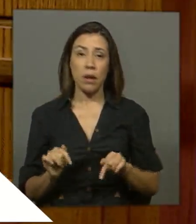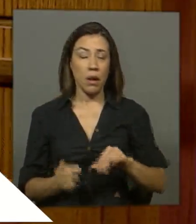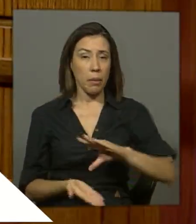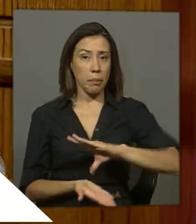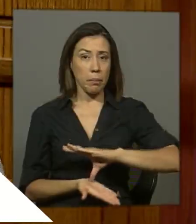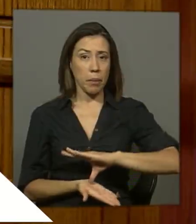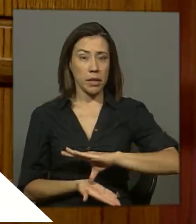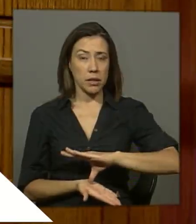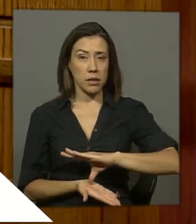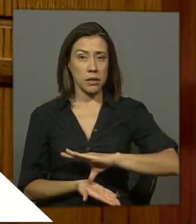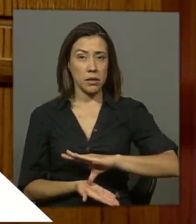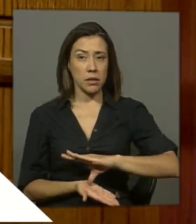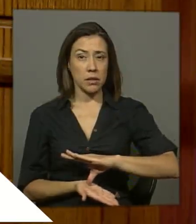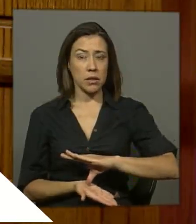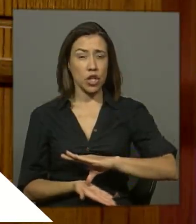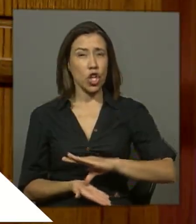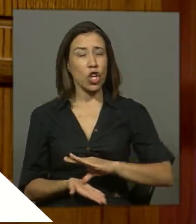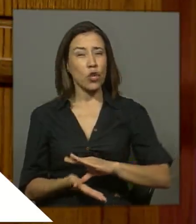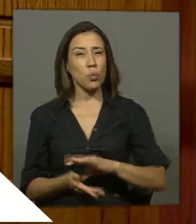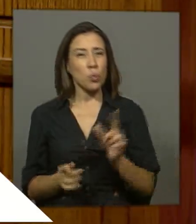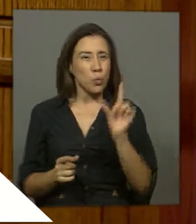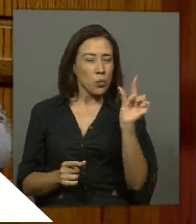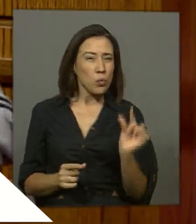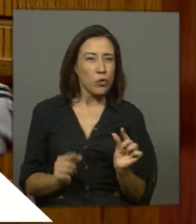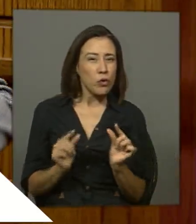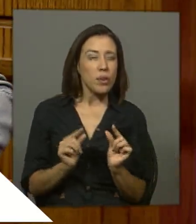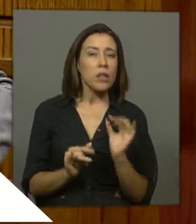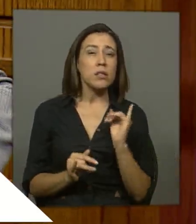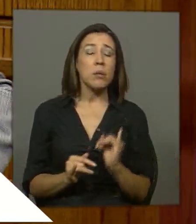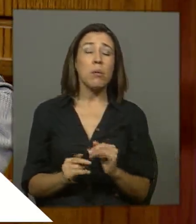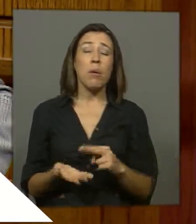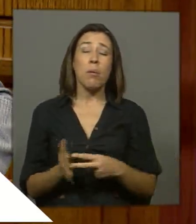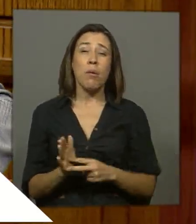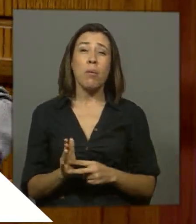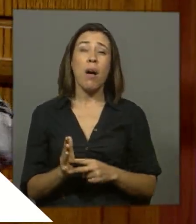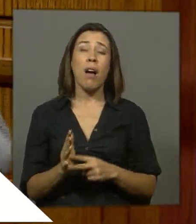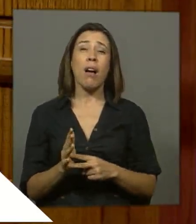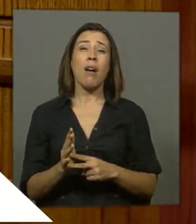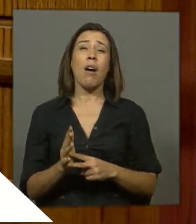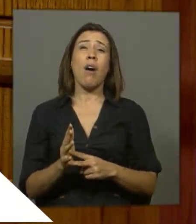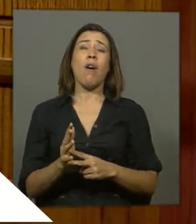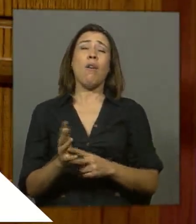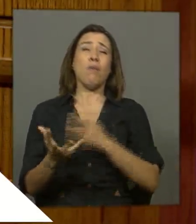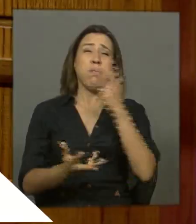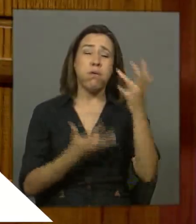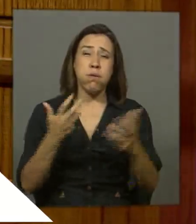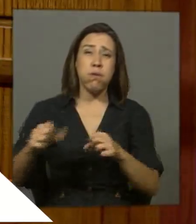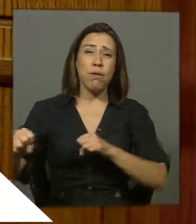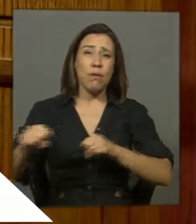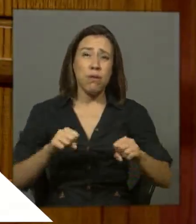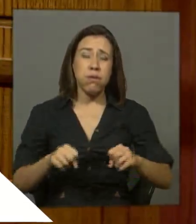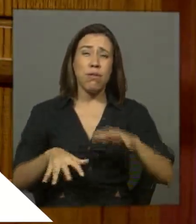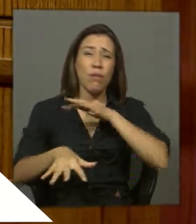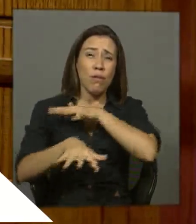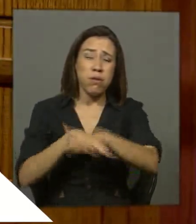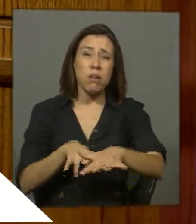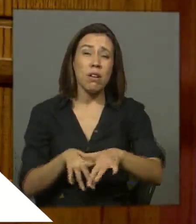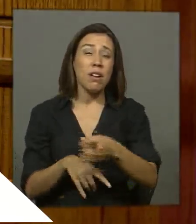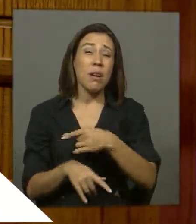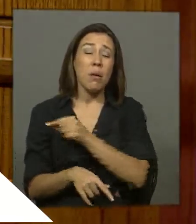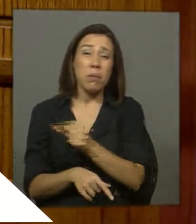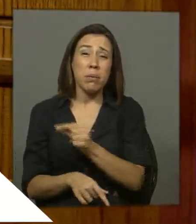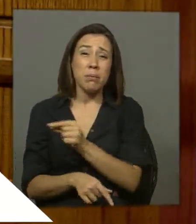país pequeño que nos azota la naturaleza con tanta frecuencia no no hemos sido